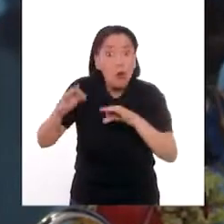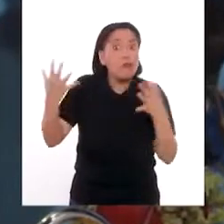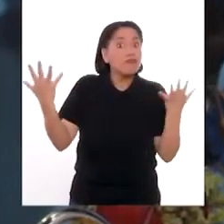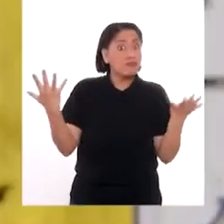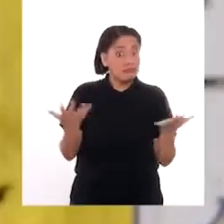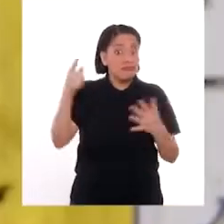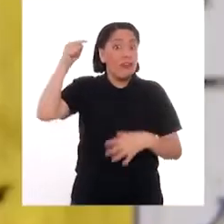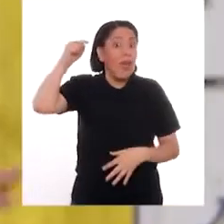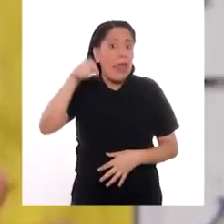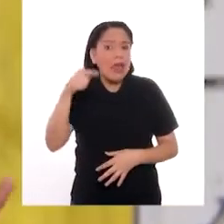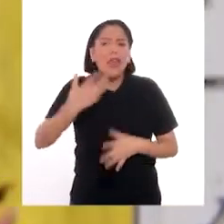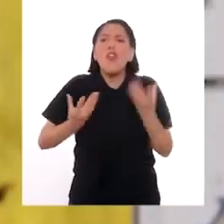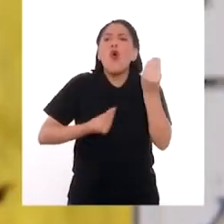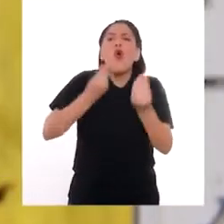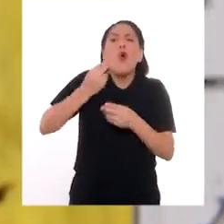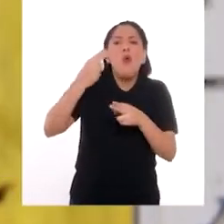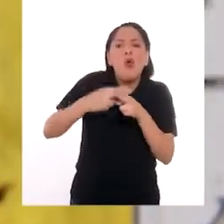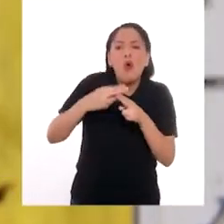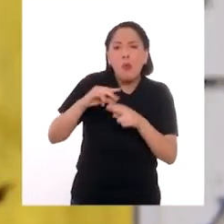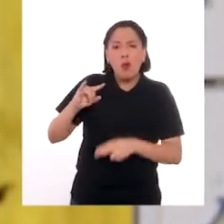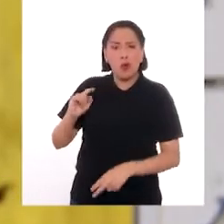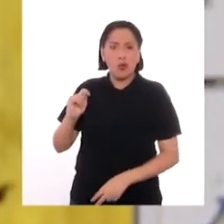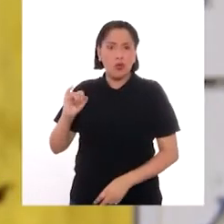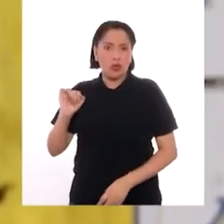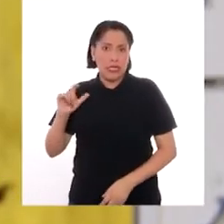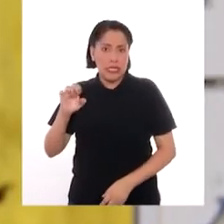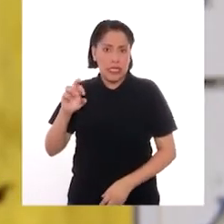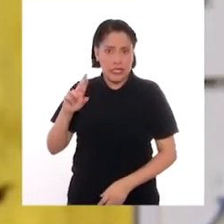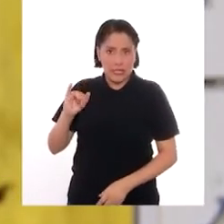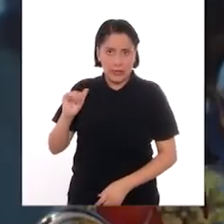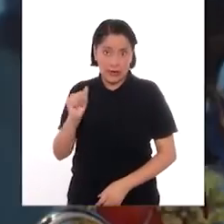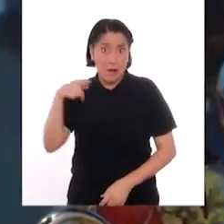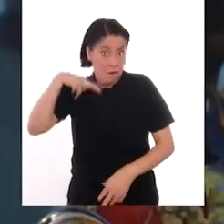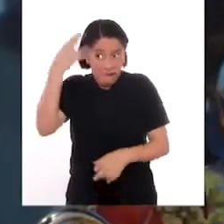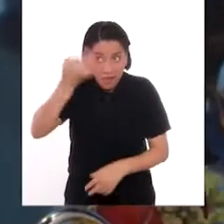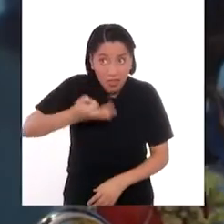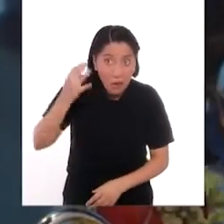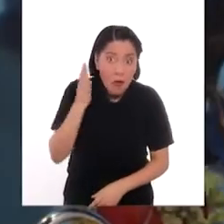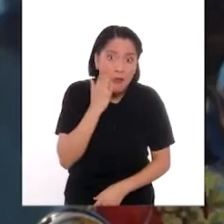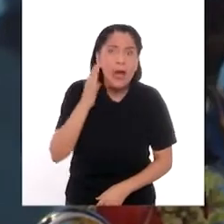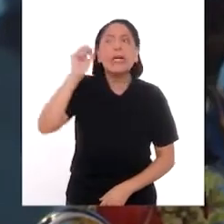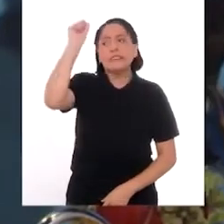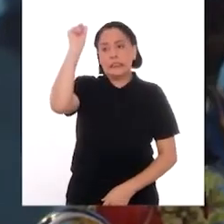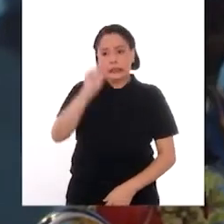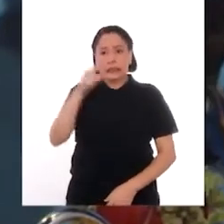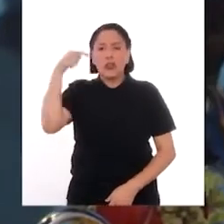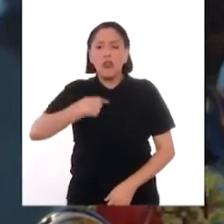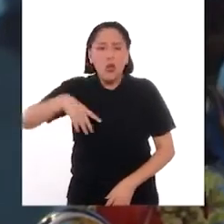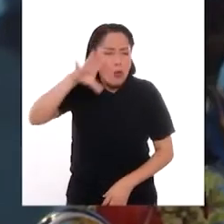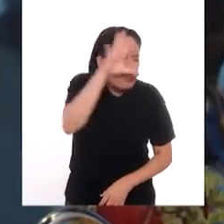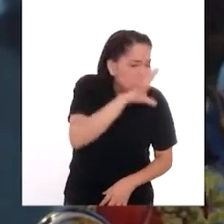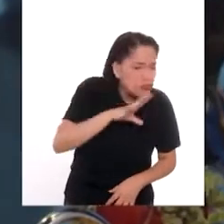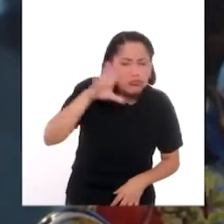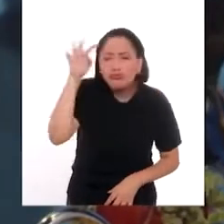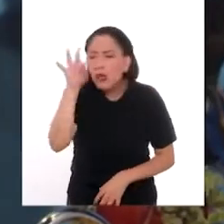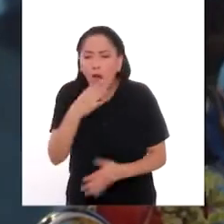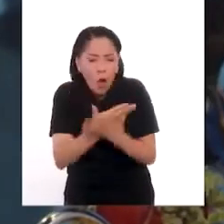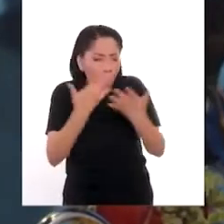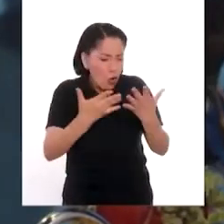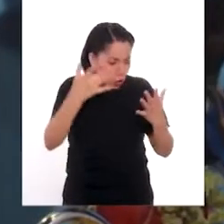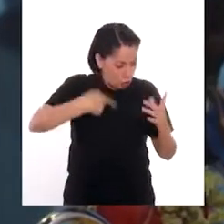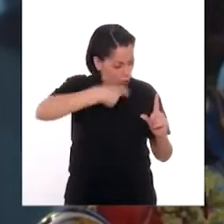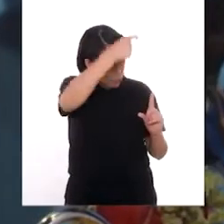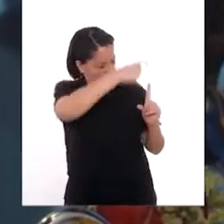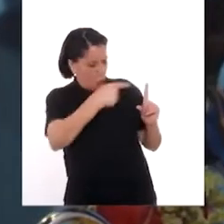casa. A esto en el teatro se le llama utilería. ¿Verdad, mamá? Sí, y busquemos objetos que